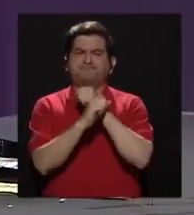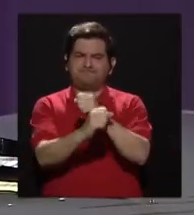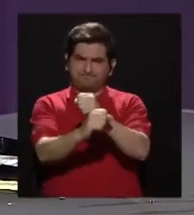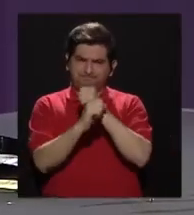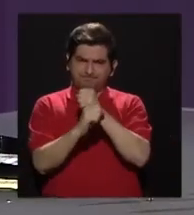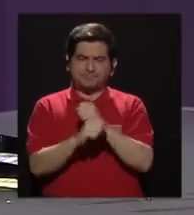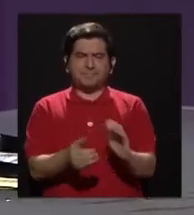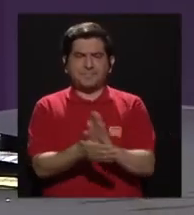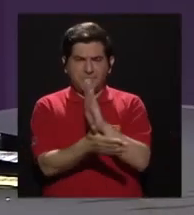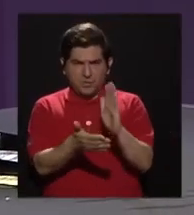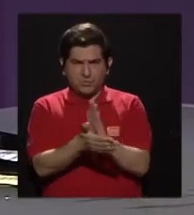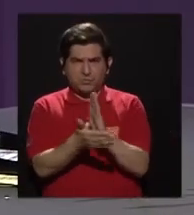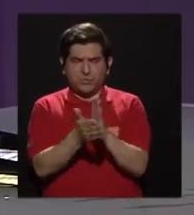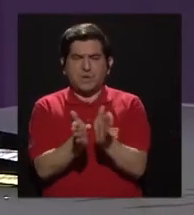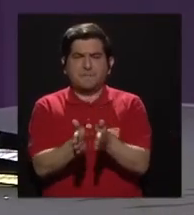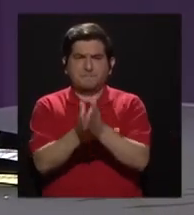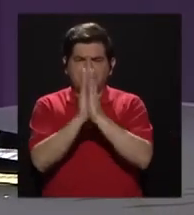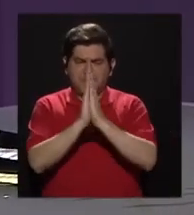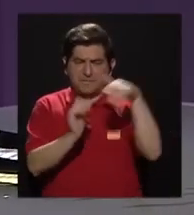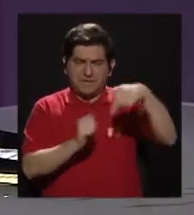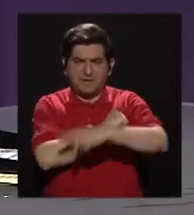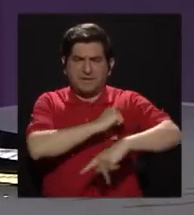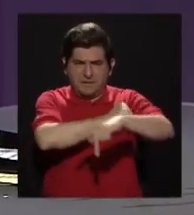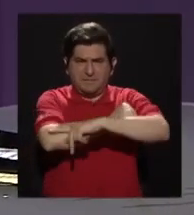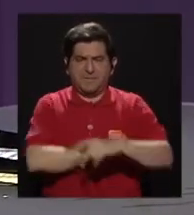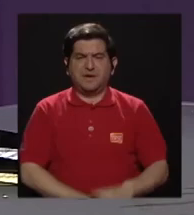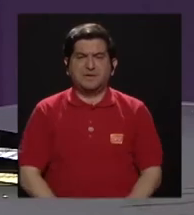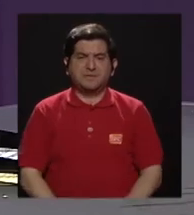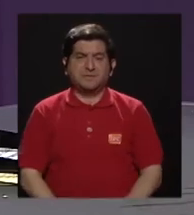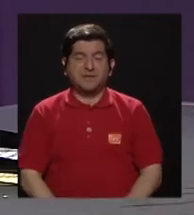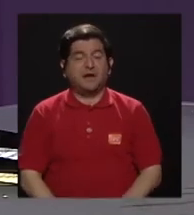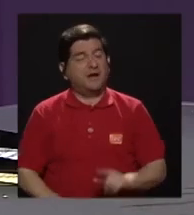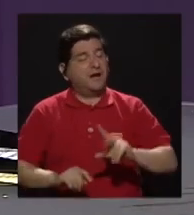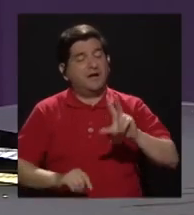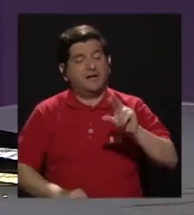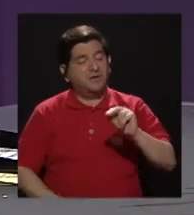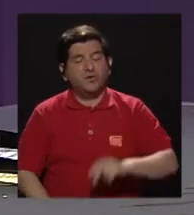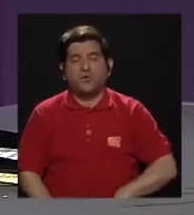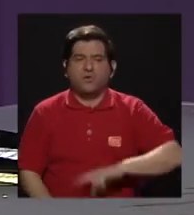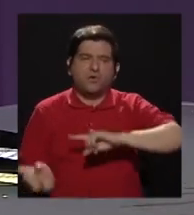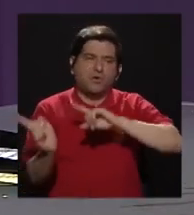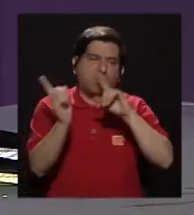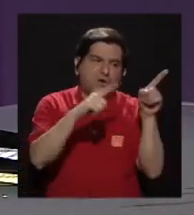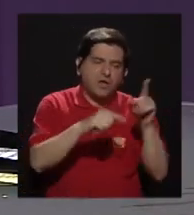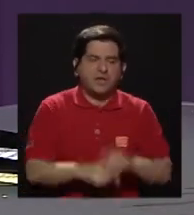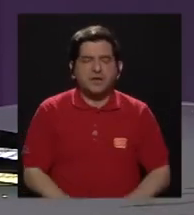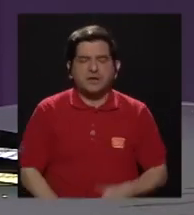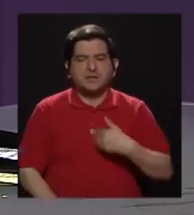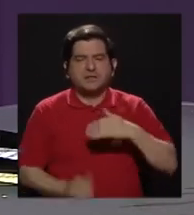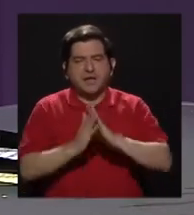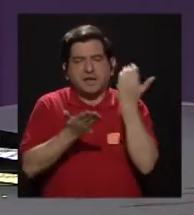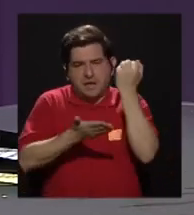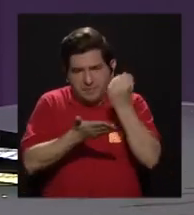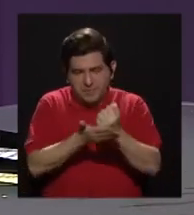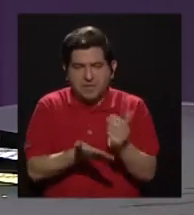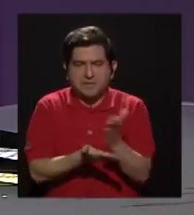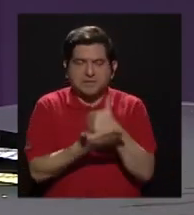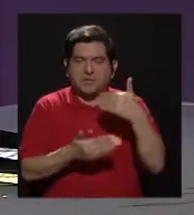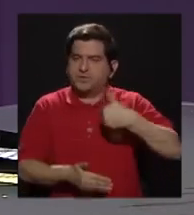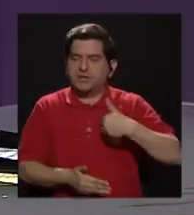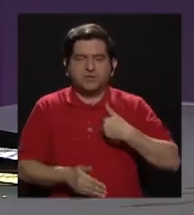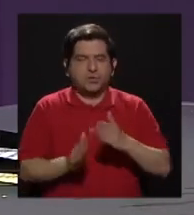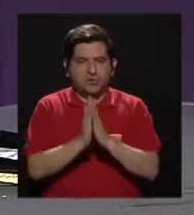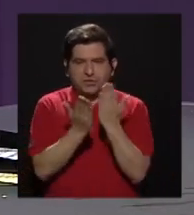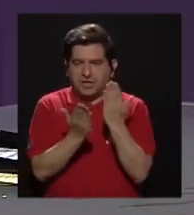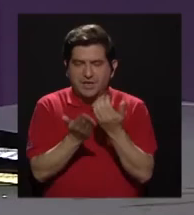garanticen los documentos que podemos sacar aquí en el país, sino que tenemos que viajar, hay que estar una visa vigente, algunas no tienen pasaporte,